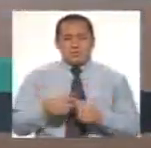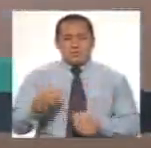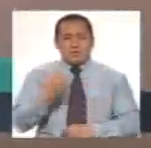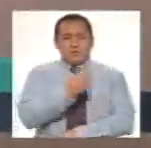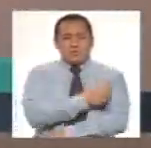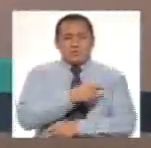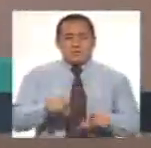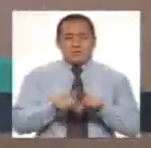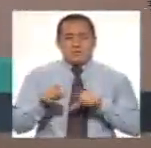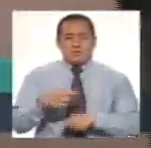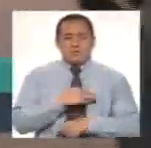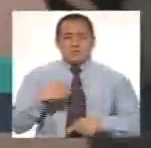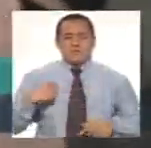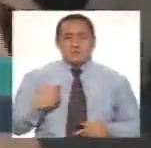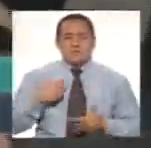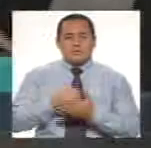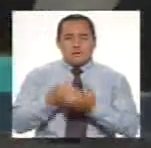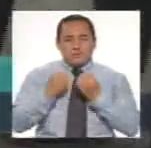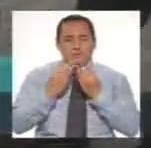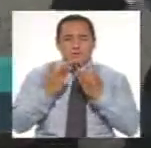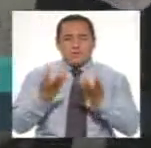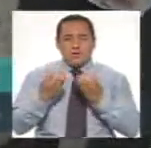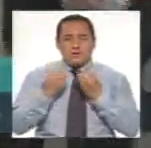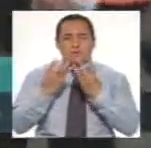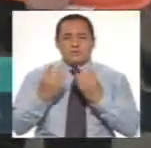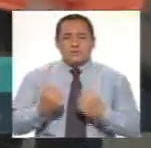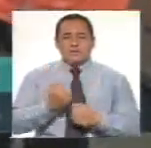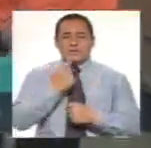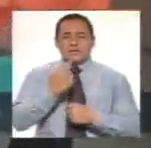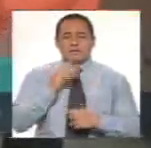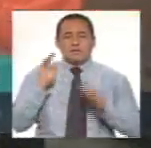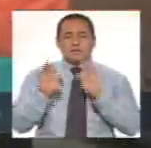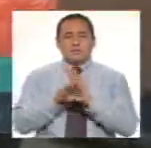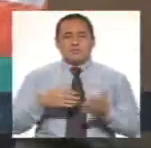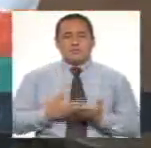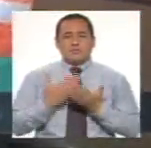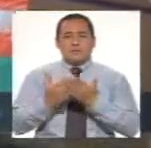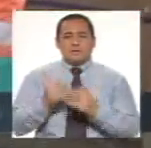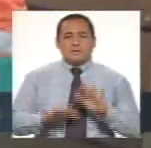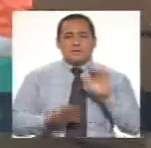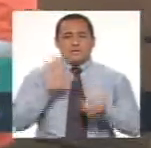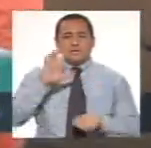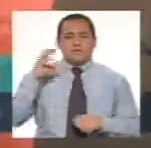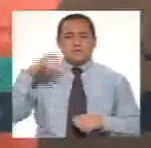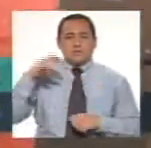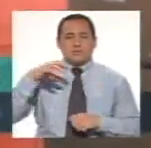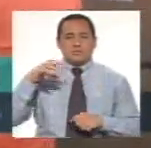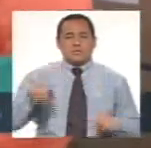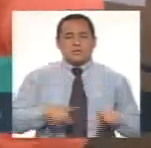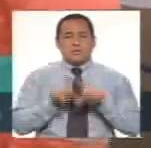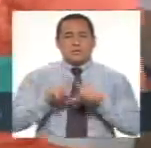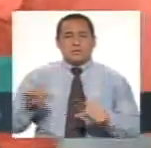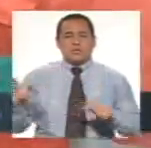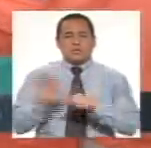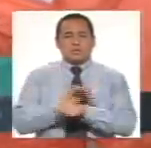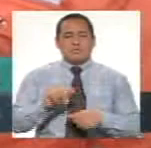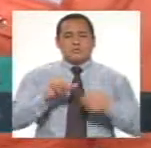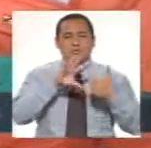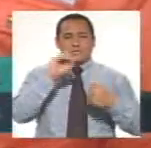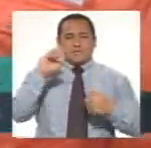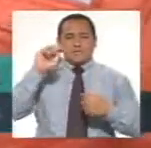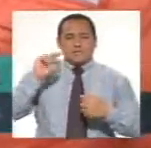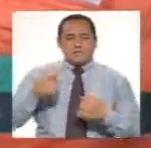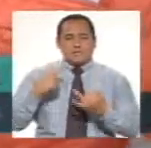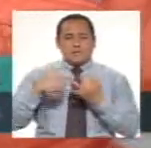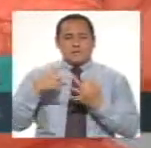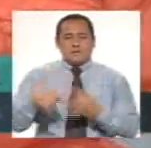que el Ministerio de Salud ha venido informando, lo tenemos estimado también para el 15 de agosto, para complementar las 600.000 dosis